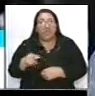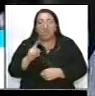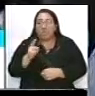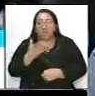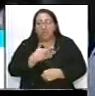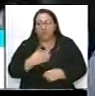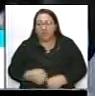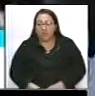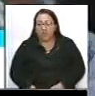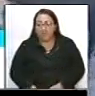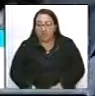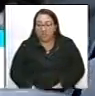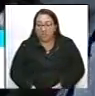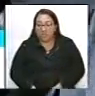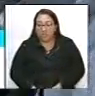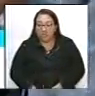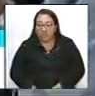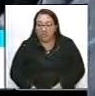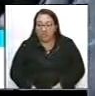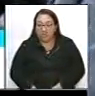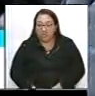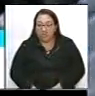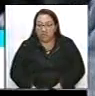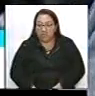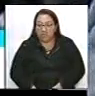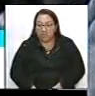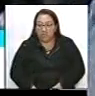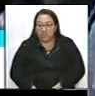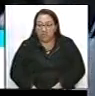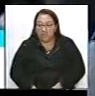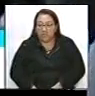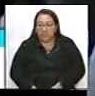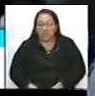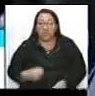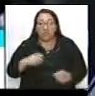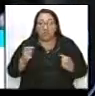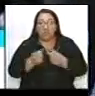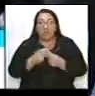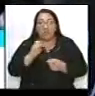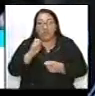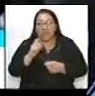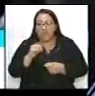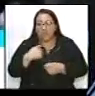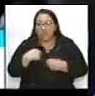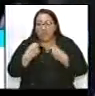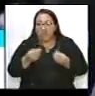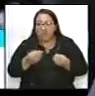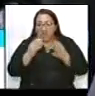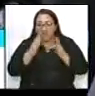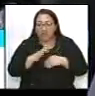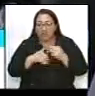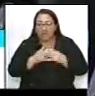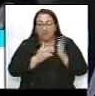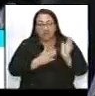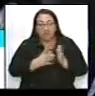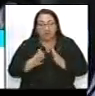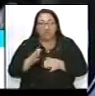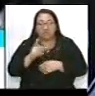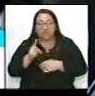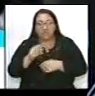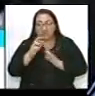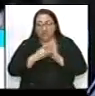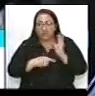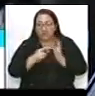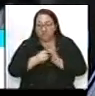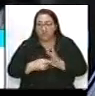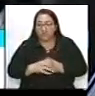pues, ¿no? Eso no puede ser justo, eso no es correcto. Somos una comisión de ética que nos debemos llegar en los cánones del